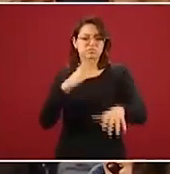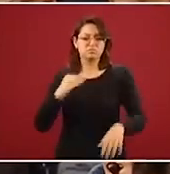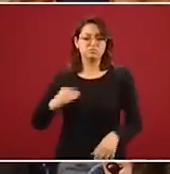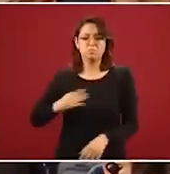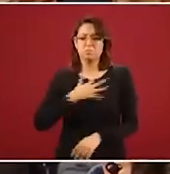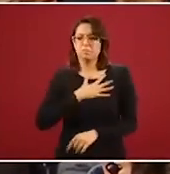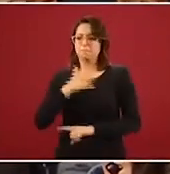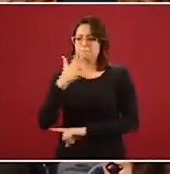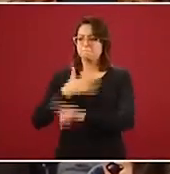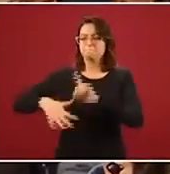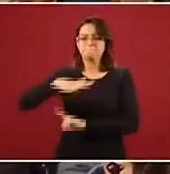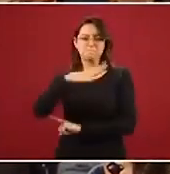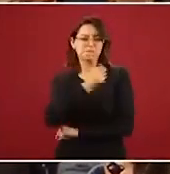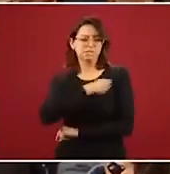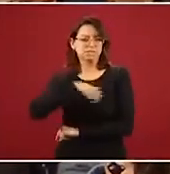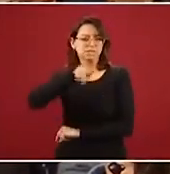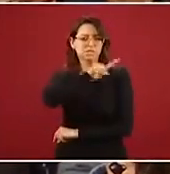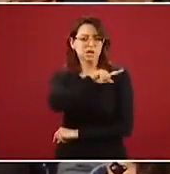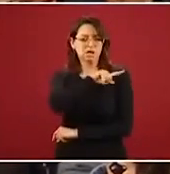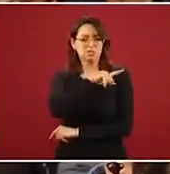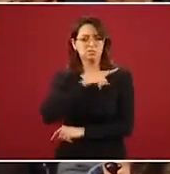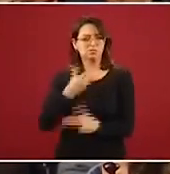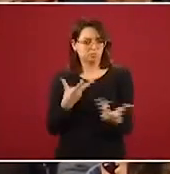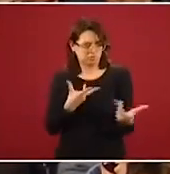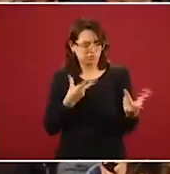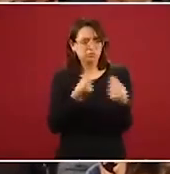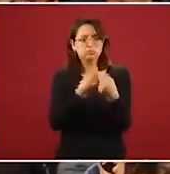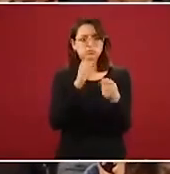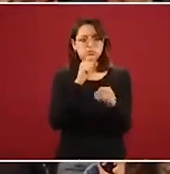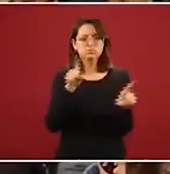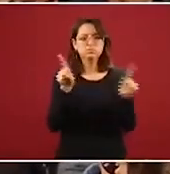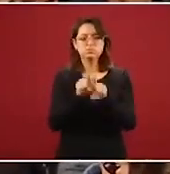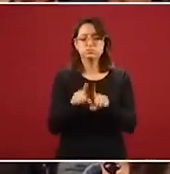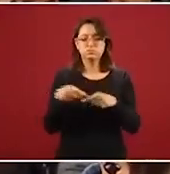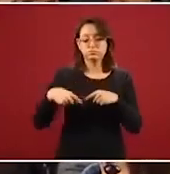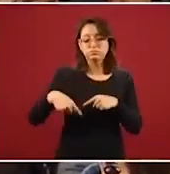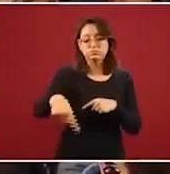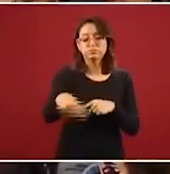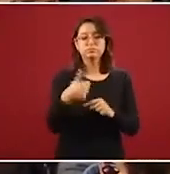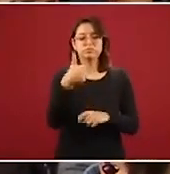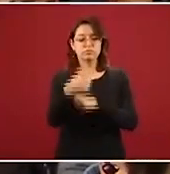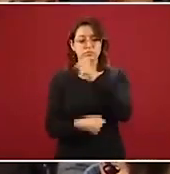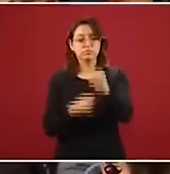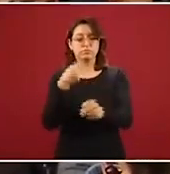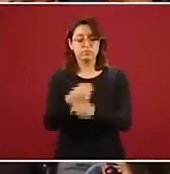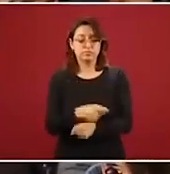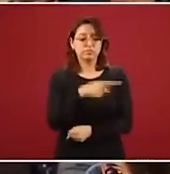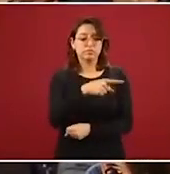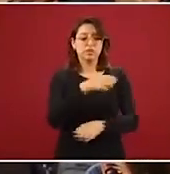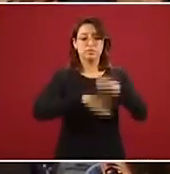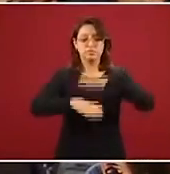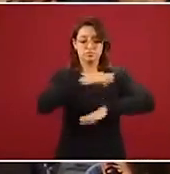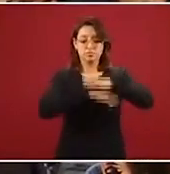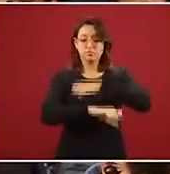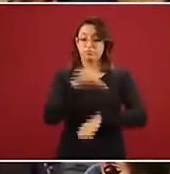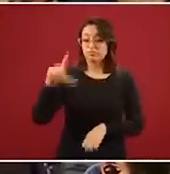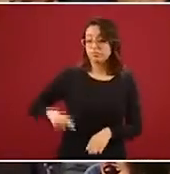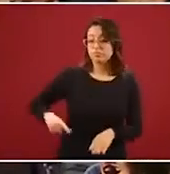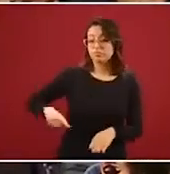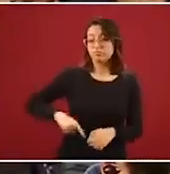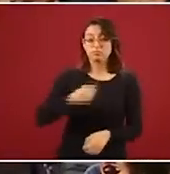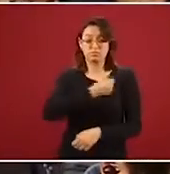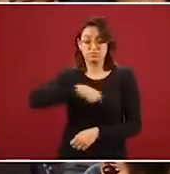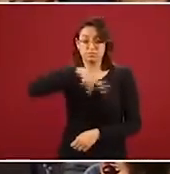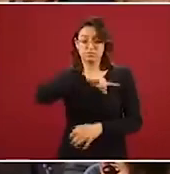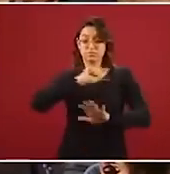de la gente, que es el asunto de la salud, para que ellos en este gobierno, en este sexenio, sí inviertan en la cuestión de salud, ese